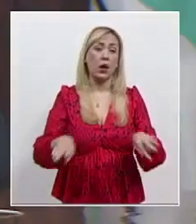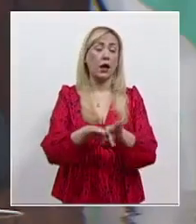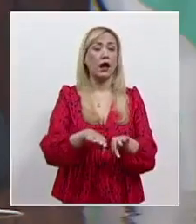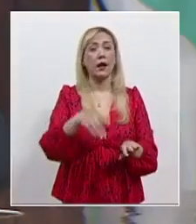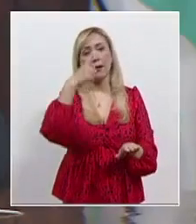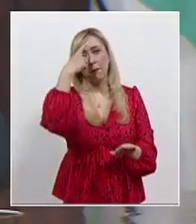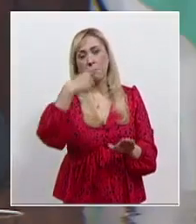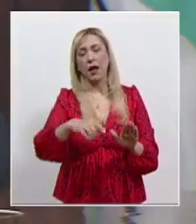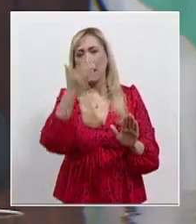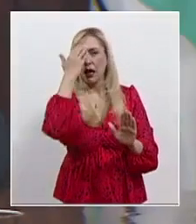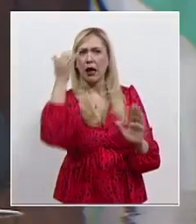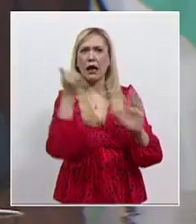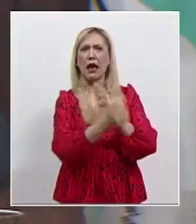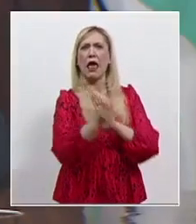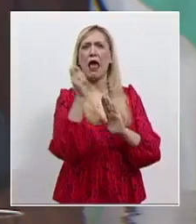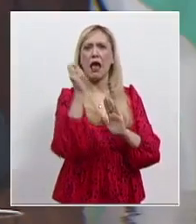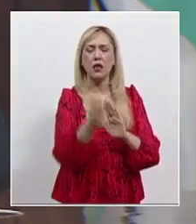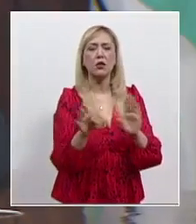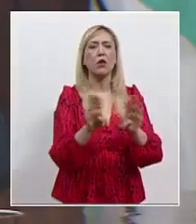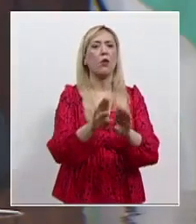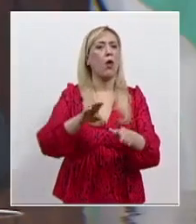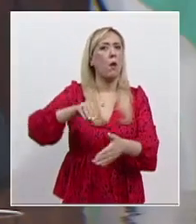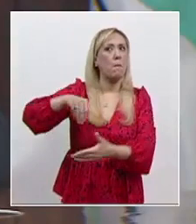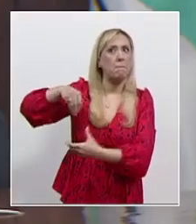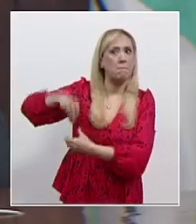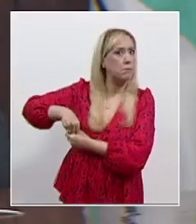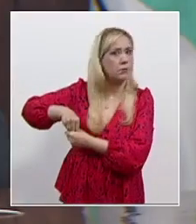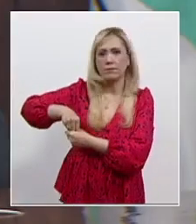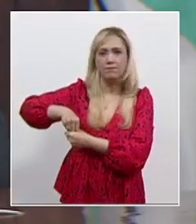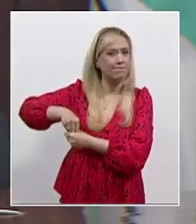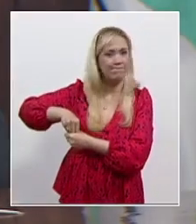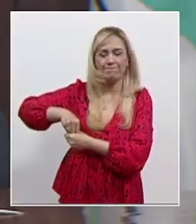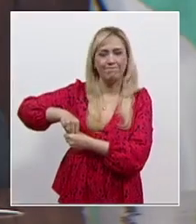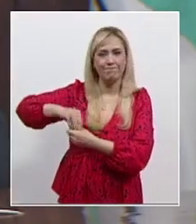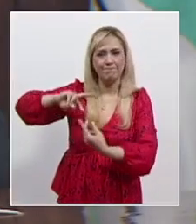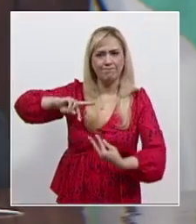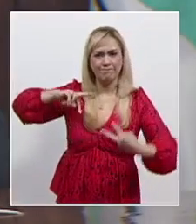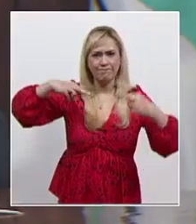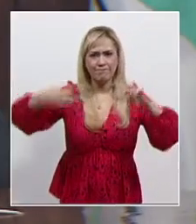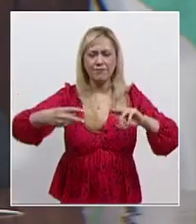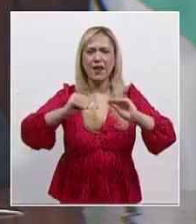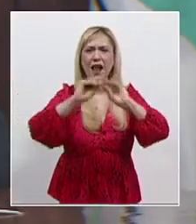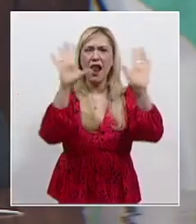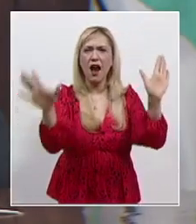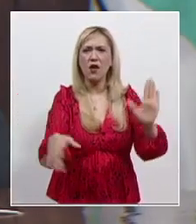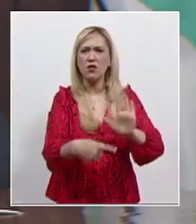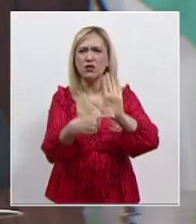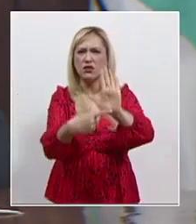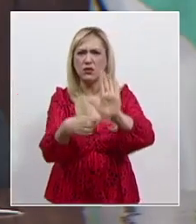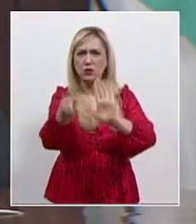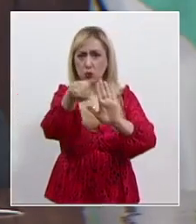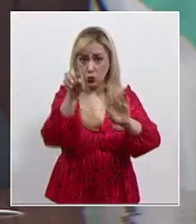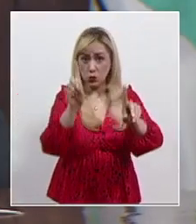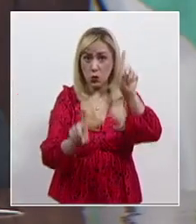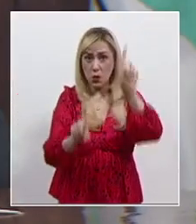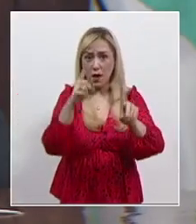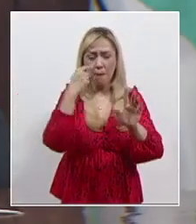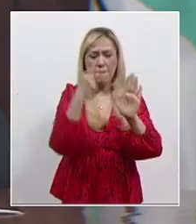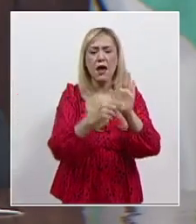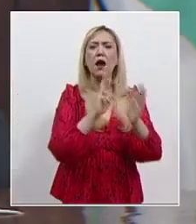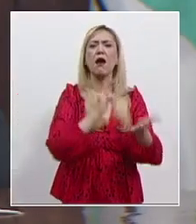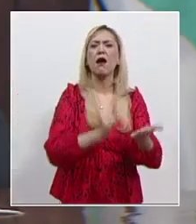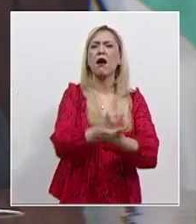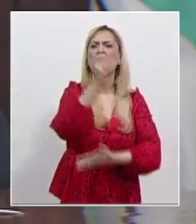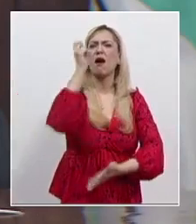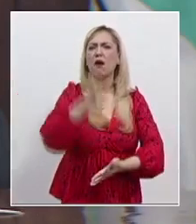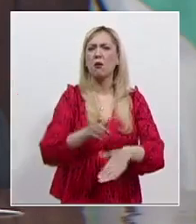A fin de combatir la opacidad y con ello suprimir hasta la menor duda de que sus sentencias no estén